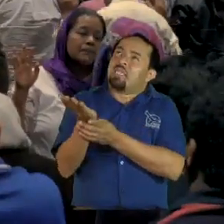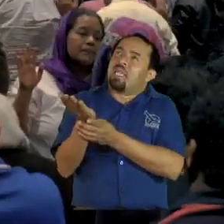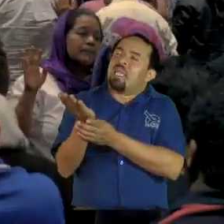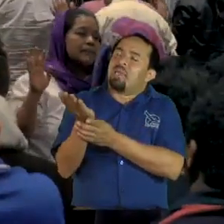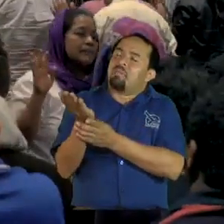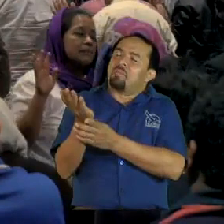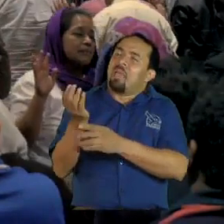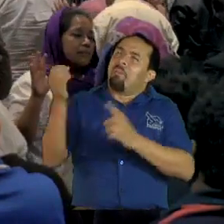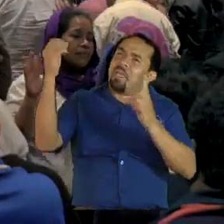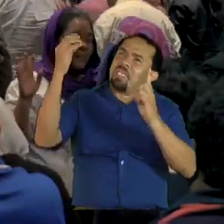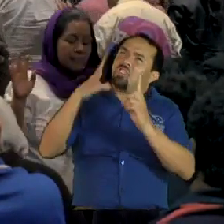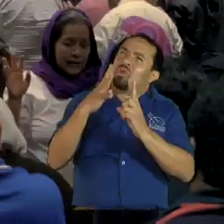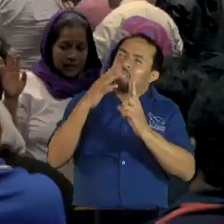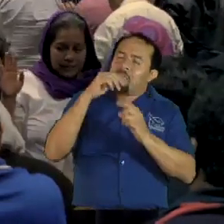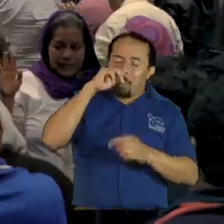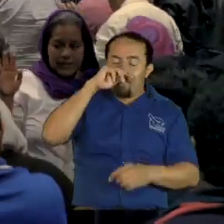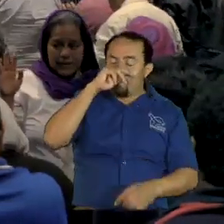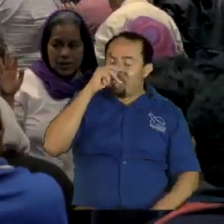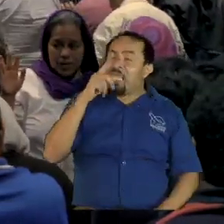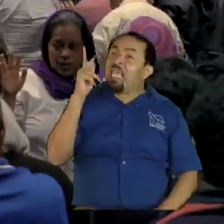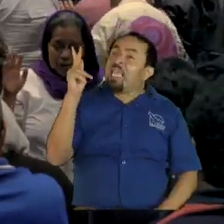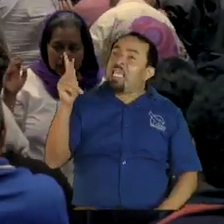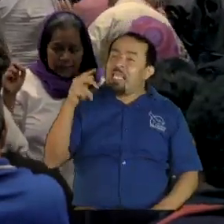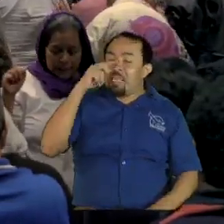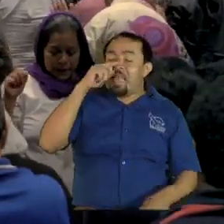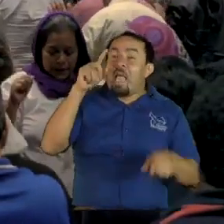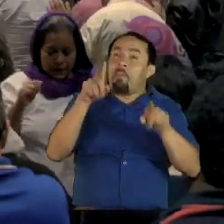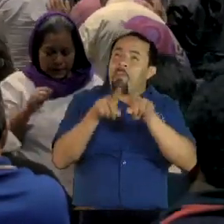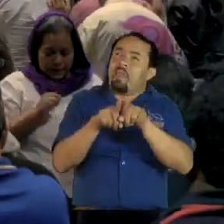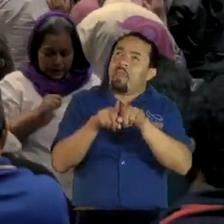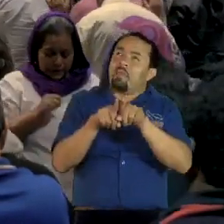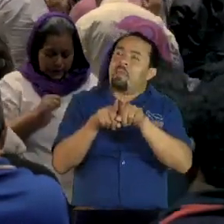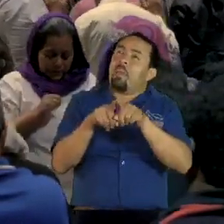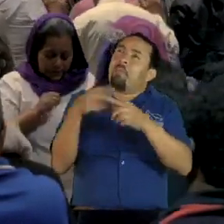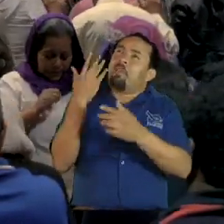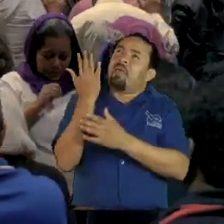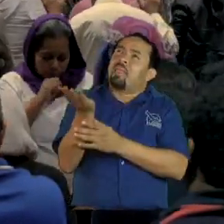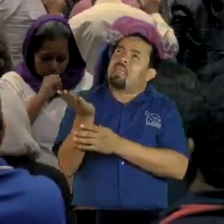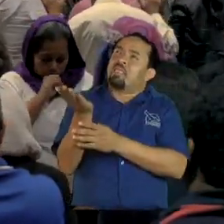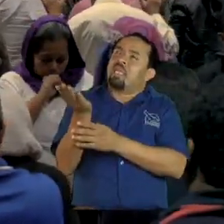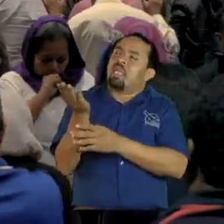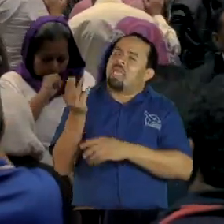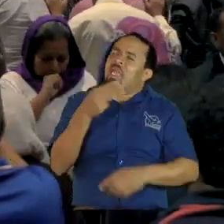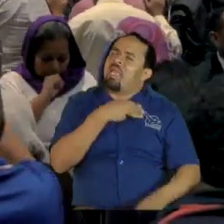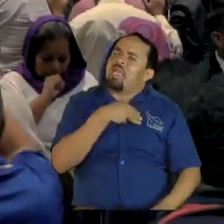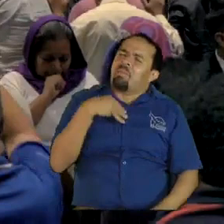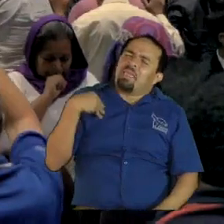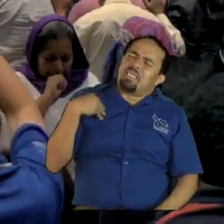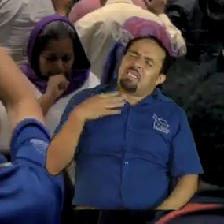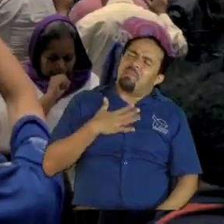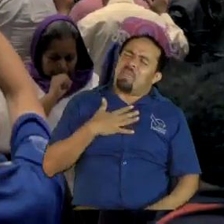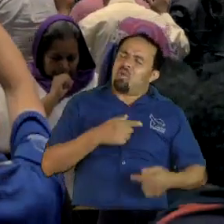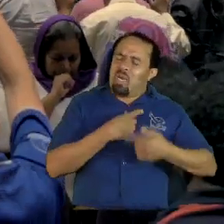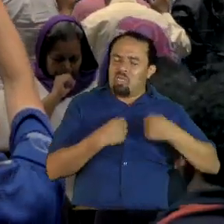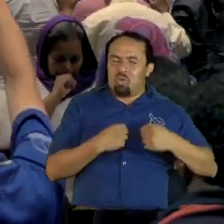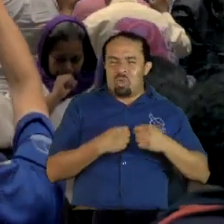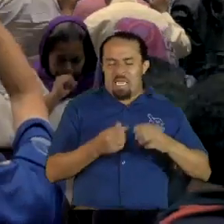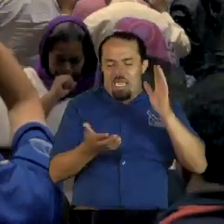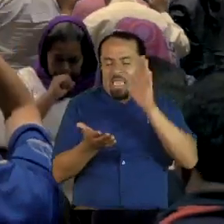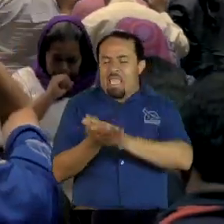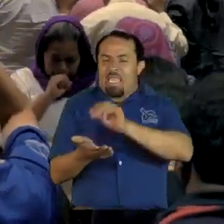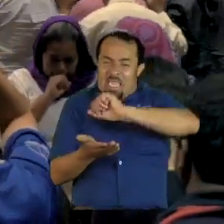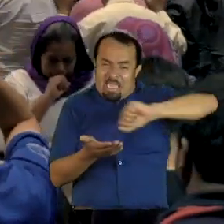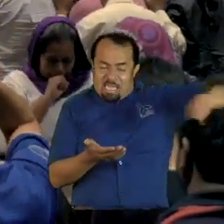esos beneficios que siempre te pido, sino que puedas ministrar mi corazón y quitar esas 18 cosas,